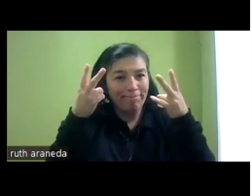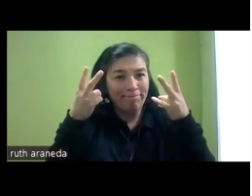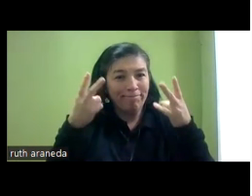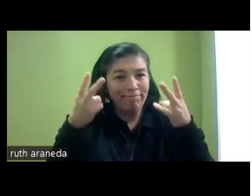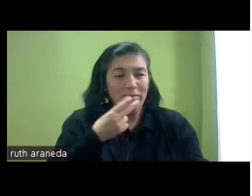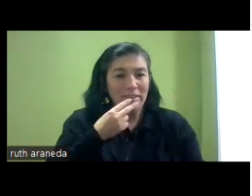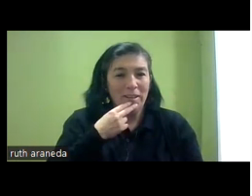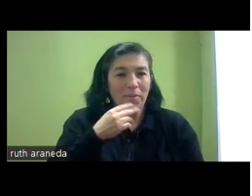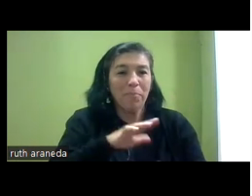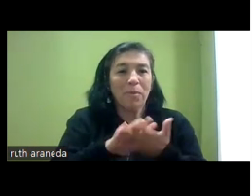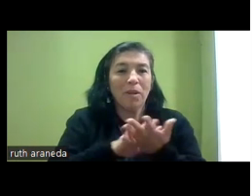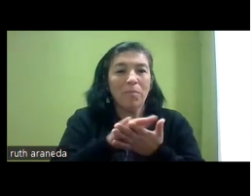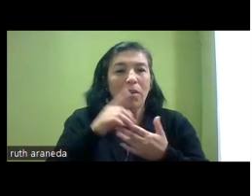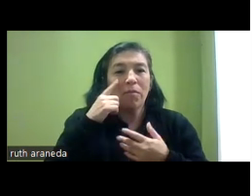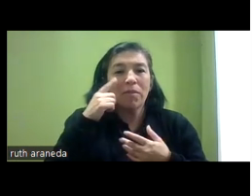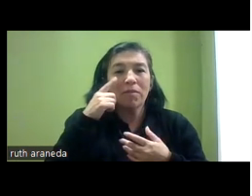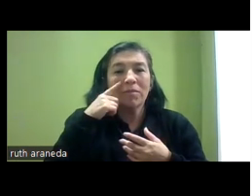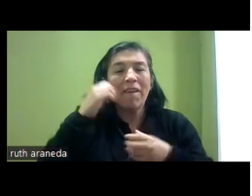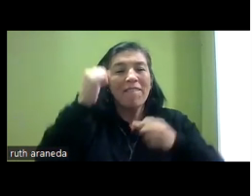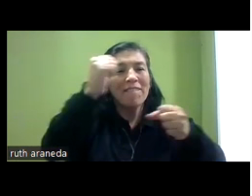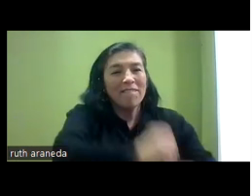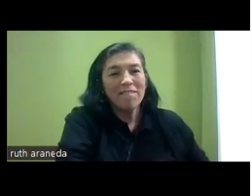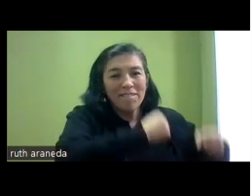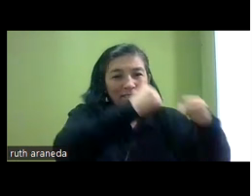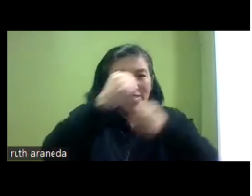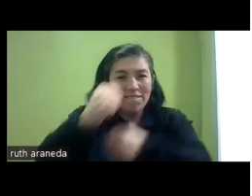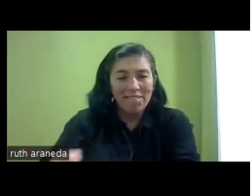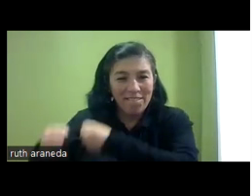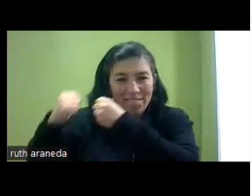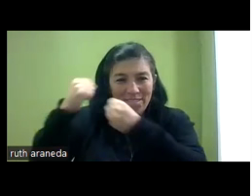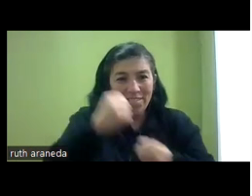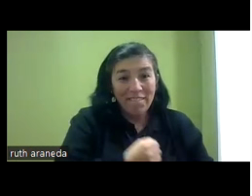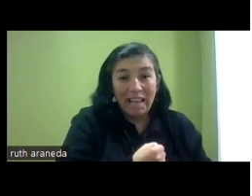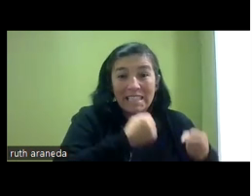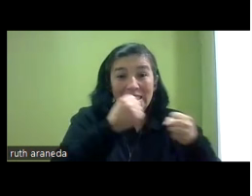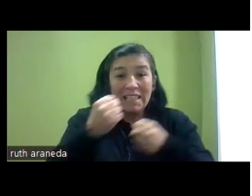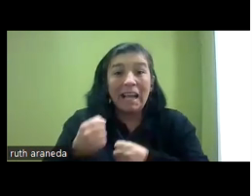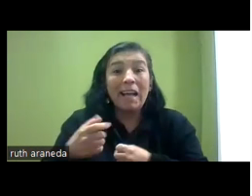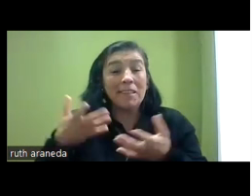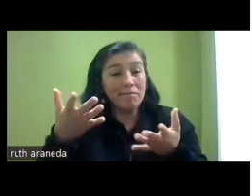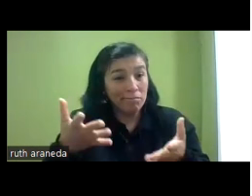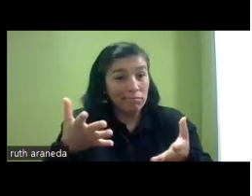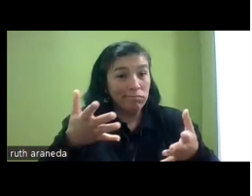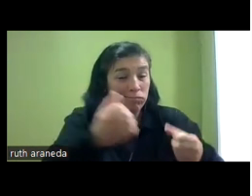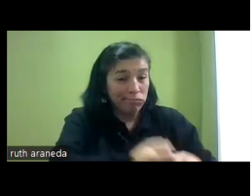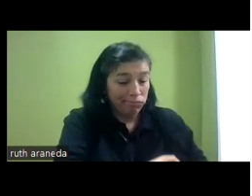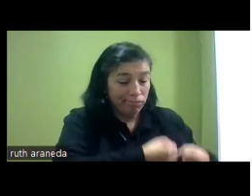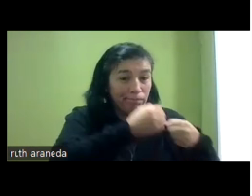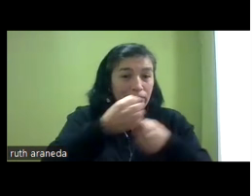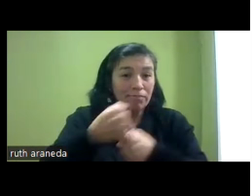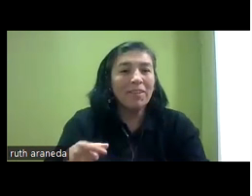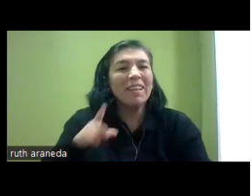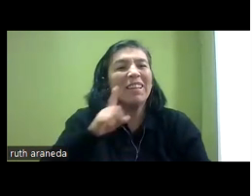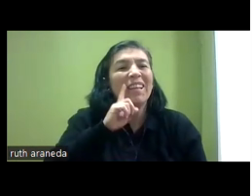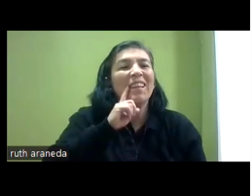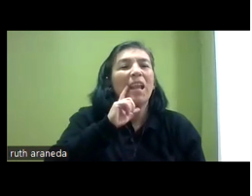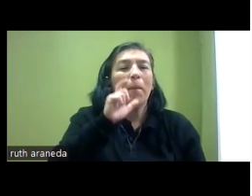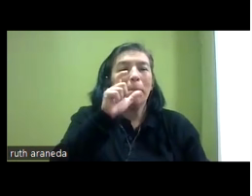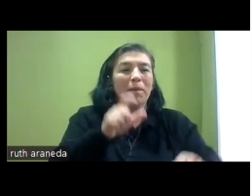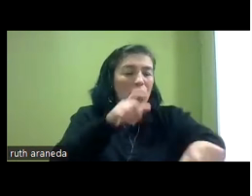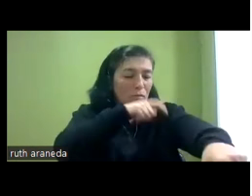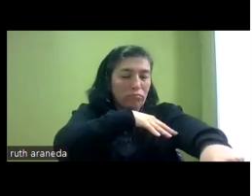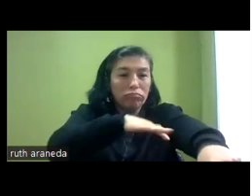como por ejemplo la balsa de 3 palos, que era la embarcación de los pescadores de la costa. A